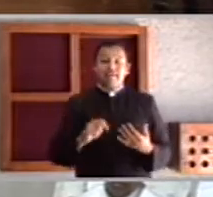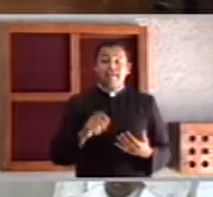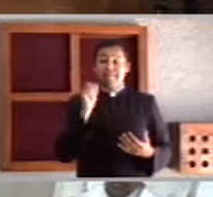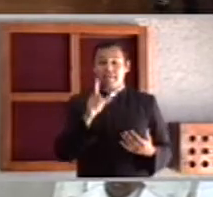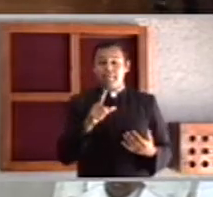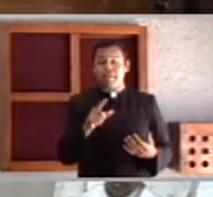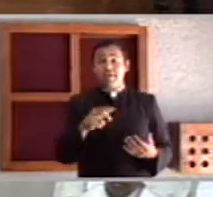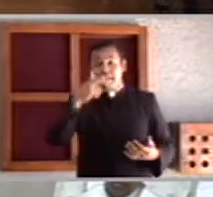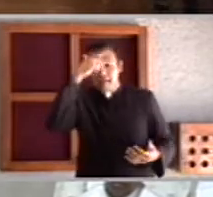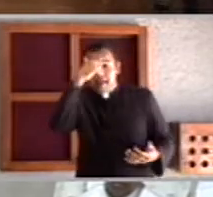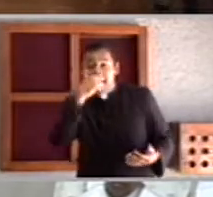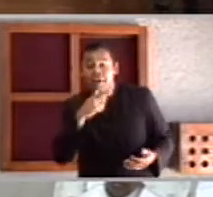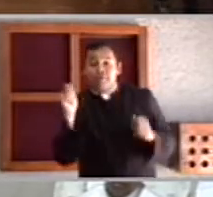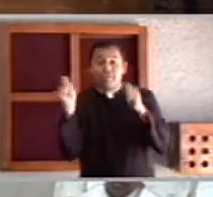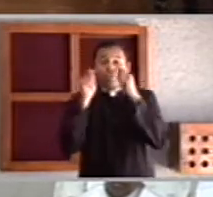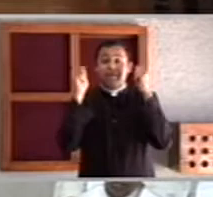Pascua.